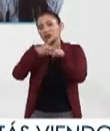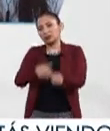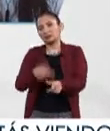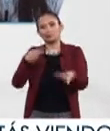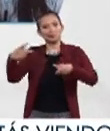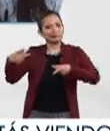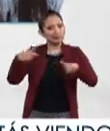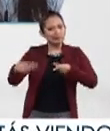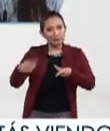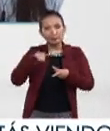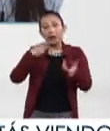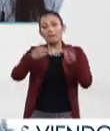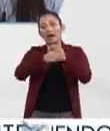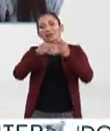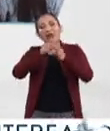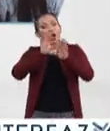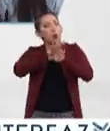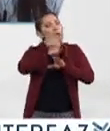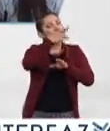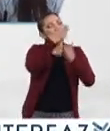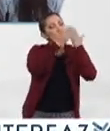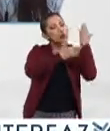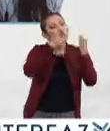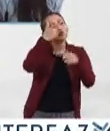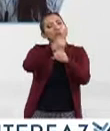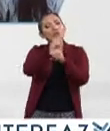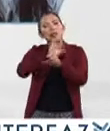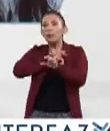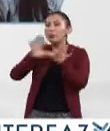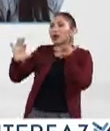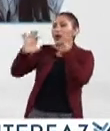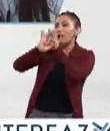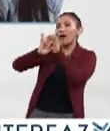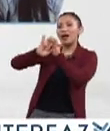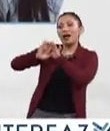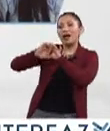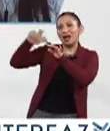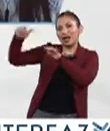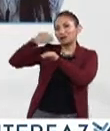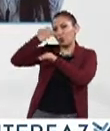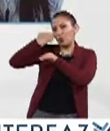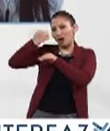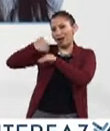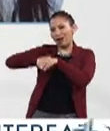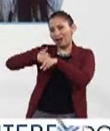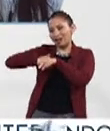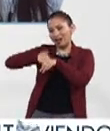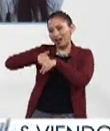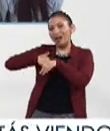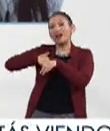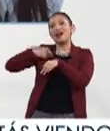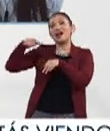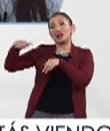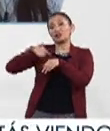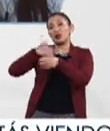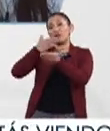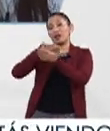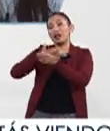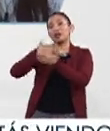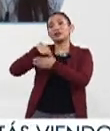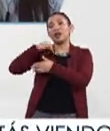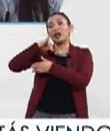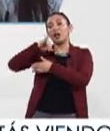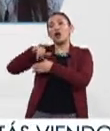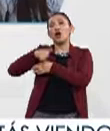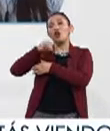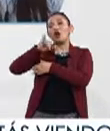de qué materias llevaba, qué carrera podía estudiar en el CEIEP en el que yo fui. En el CEIEP que yo estuve fue el CEIEP de